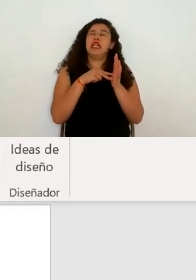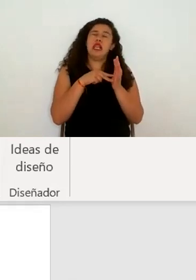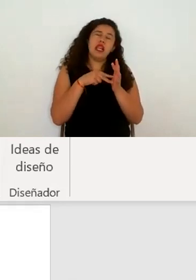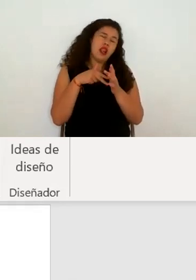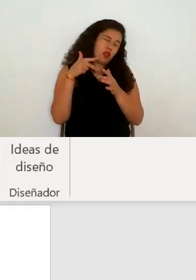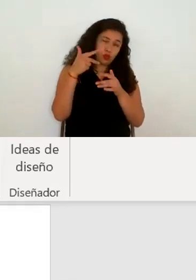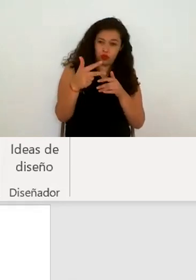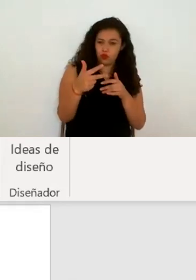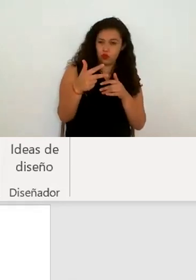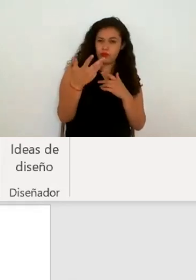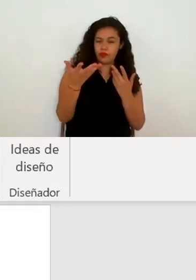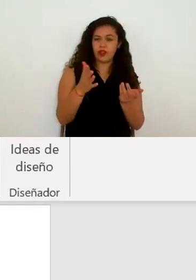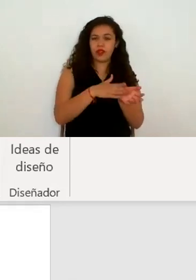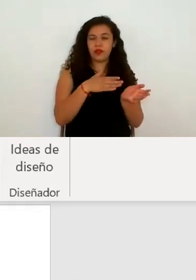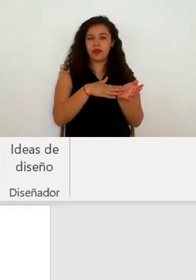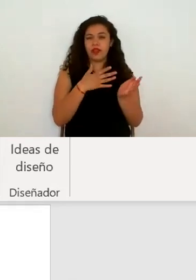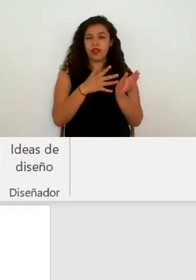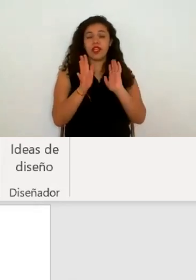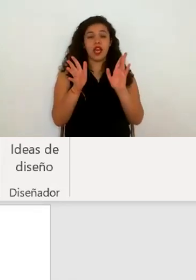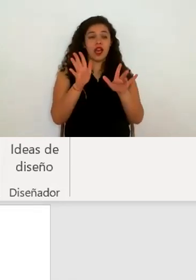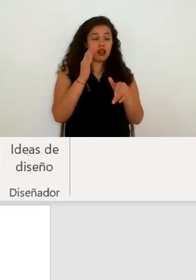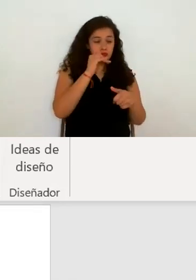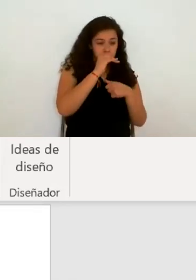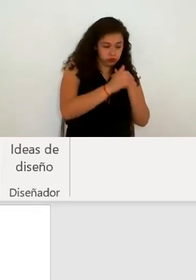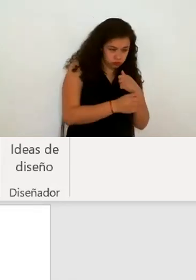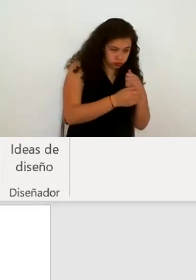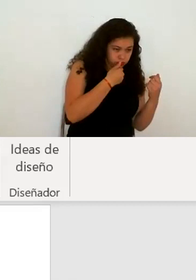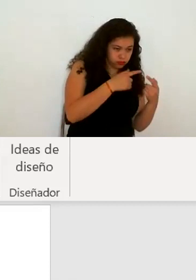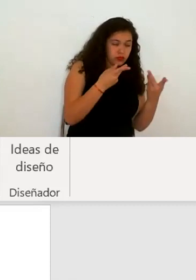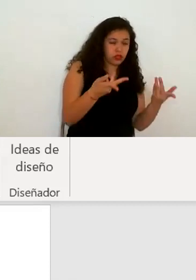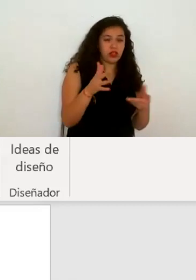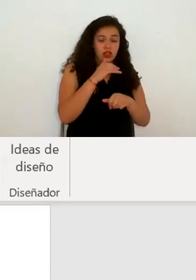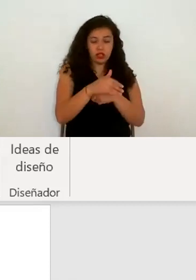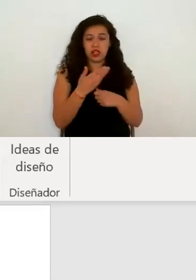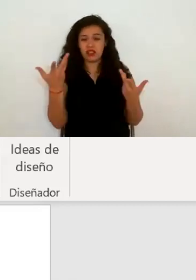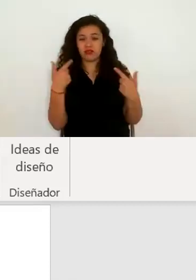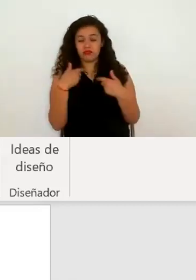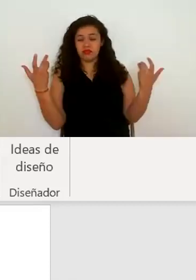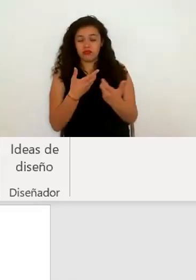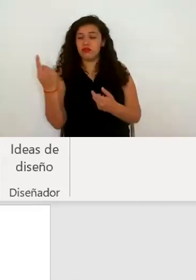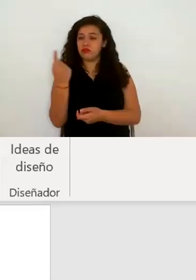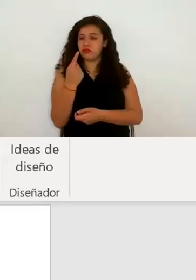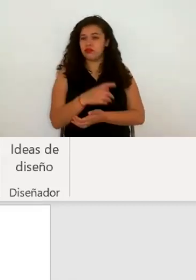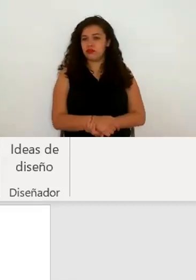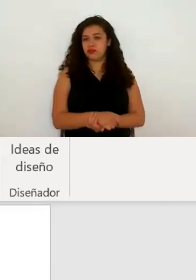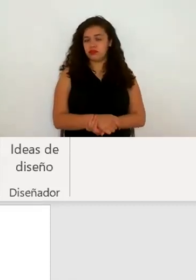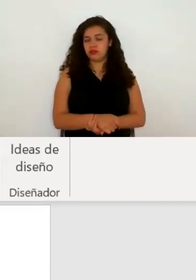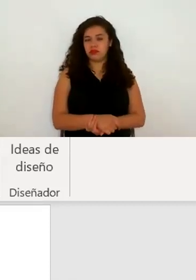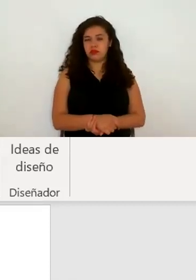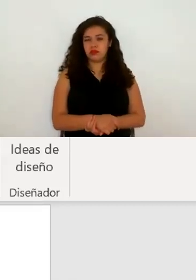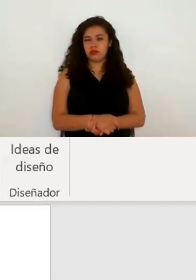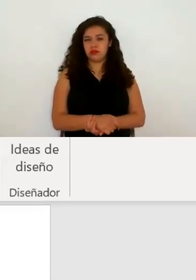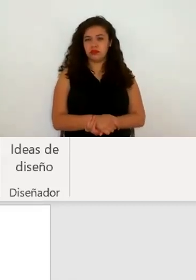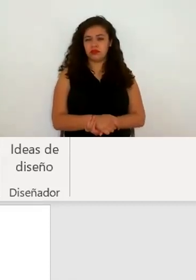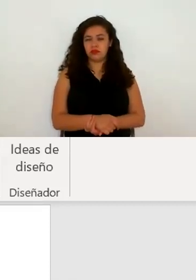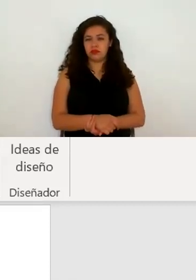2008 y hay expedientes que ya están cerrados. ¿Qué hago con esos expedientes? ¿No? Pues en ese sentido, habrá que